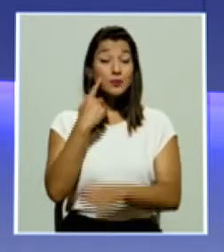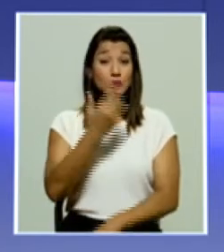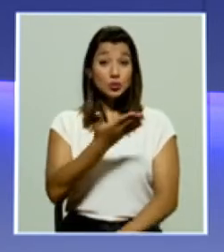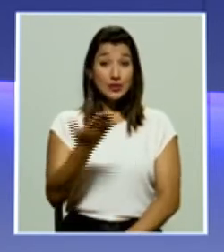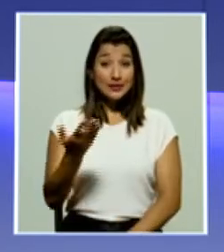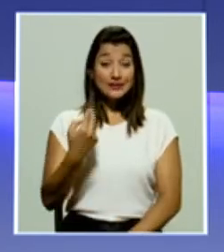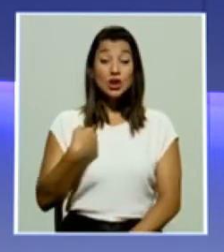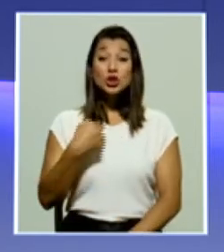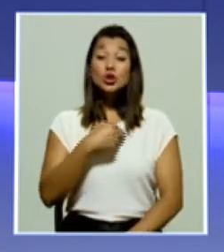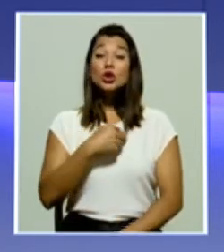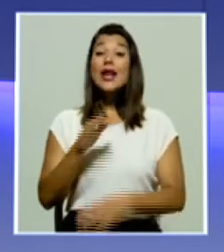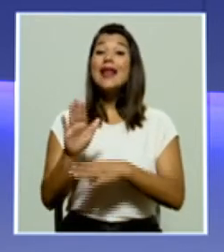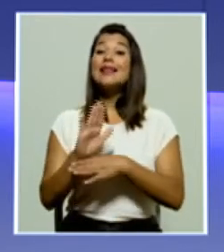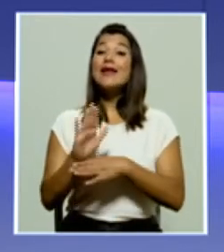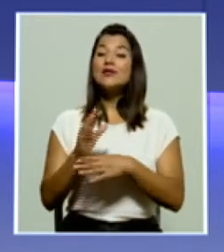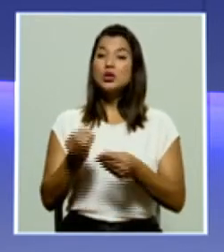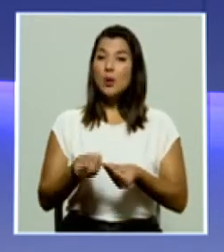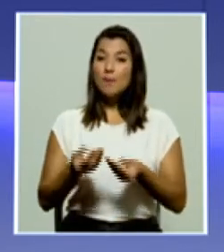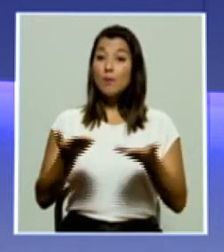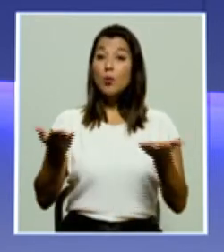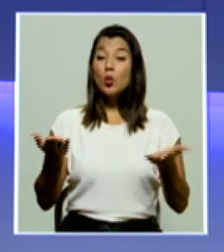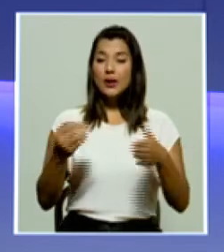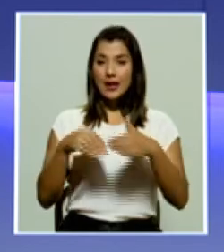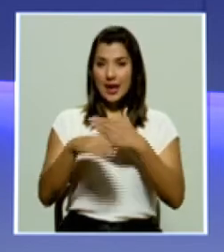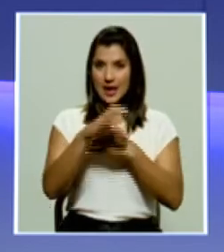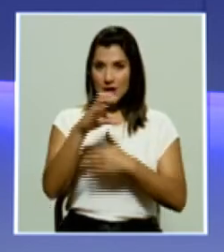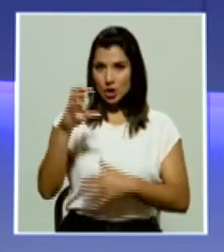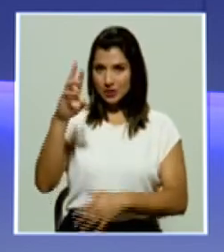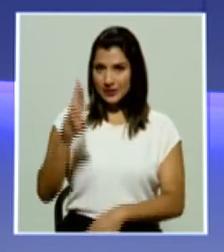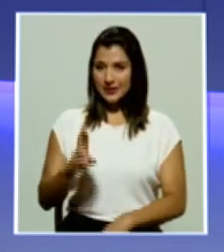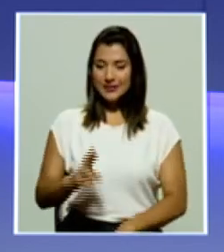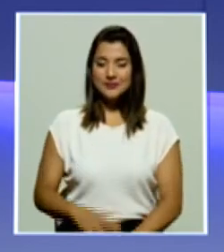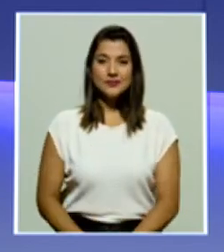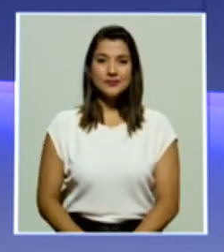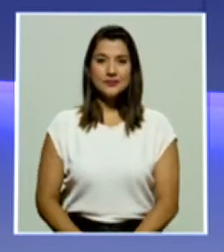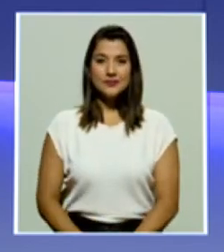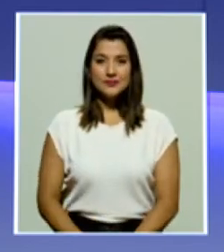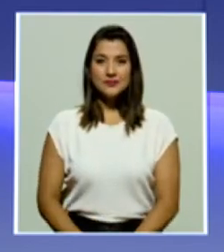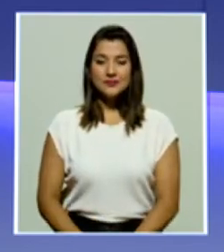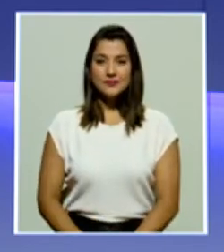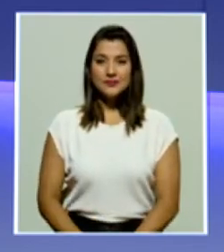trabajamos para usted. Somos la televisión pública de Costa Rica.